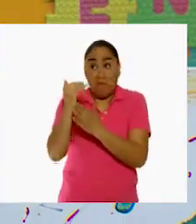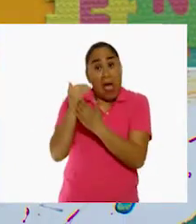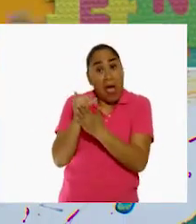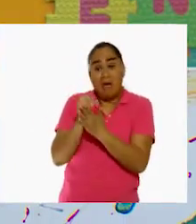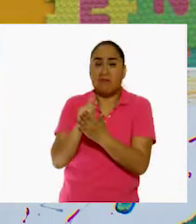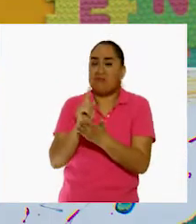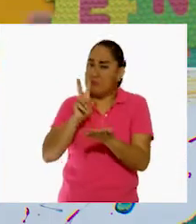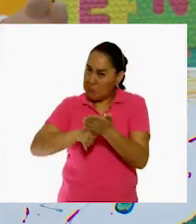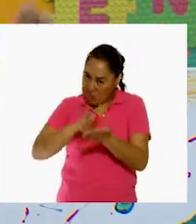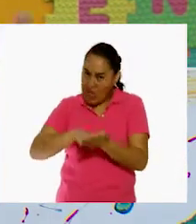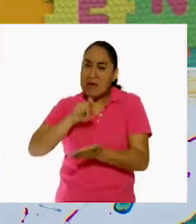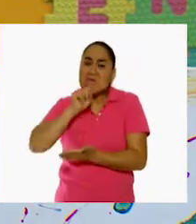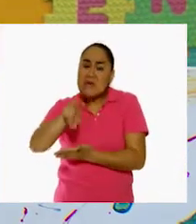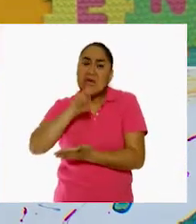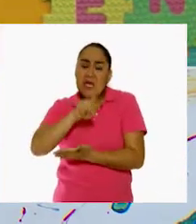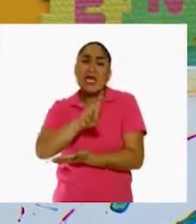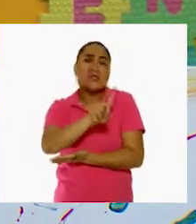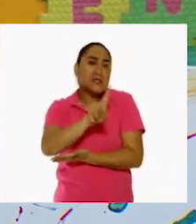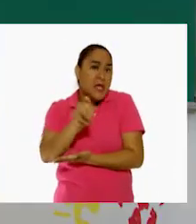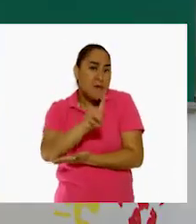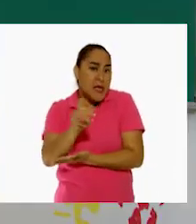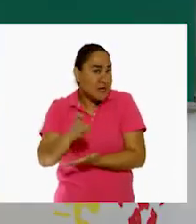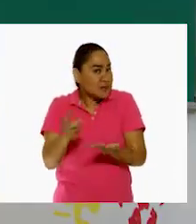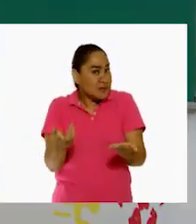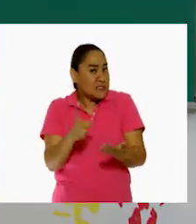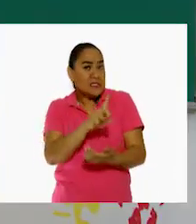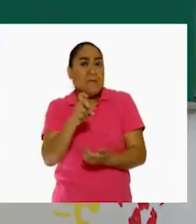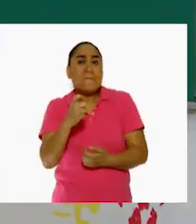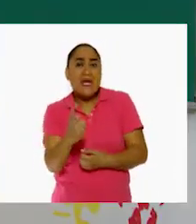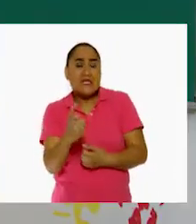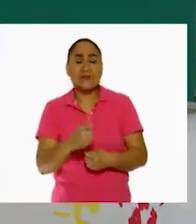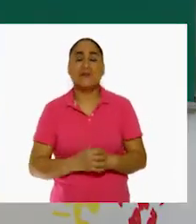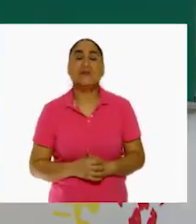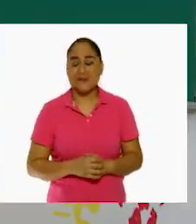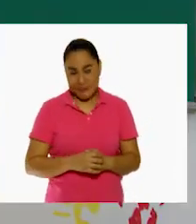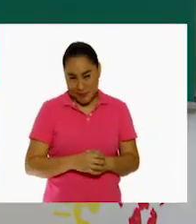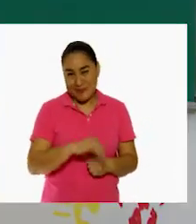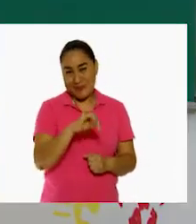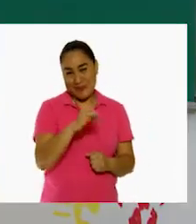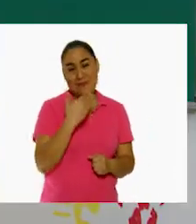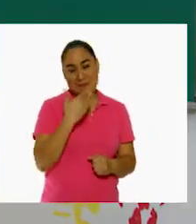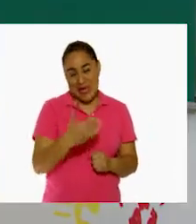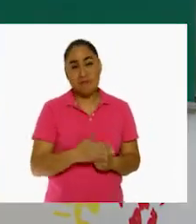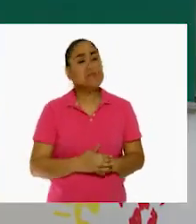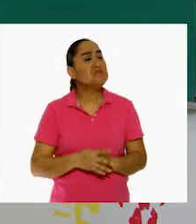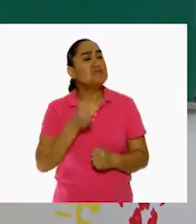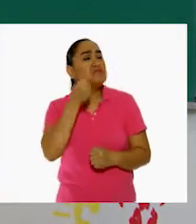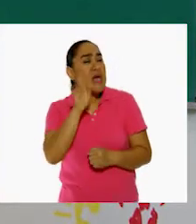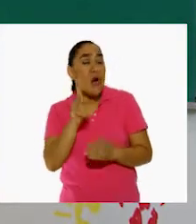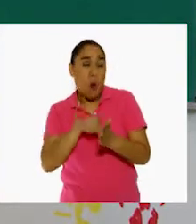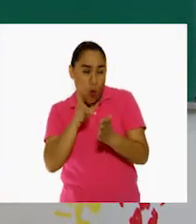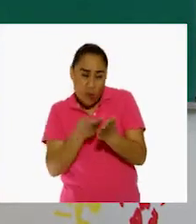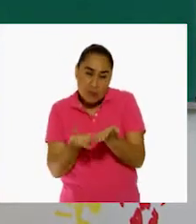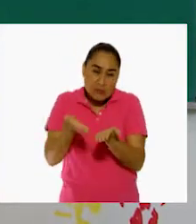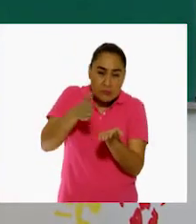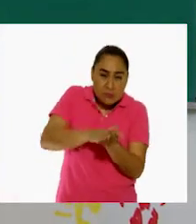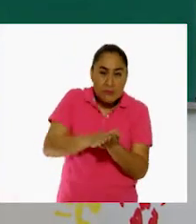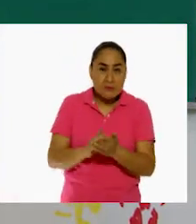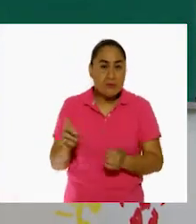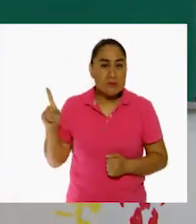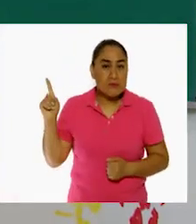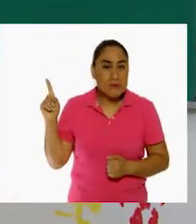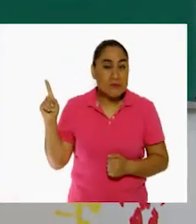sigue valiendo 100 pesos. Correcto. Uh-huh. Perfecto, muy bien. Aunque lo haga más chiquito, ¿vale menos? No.